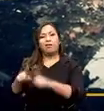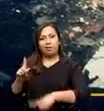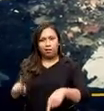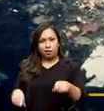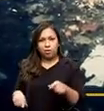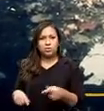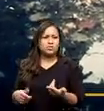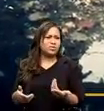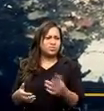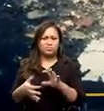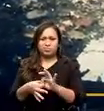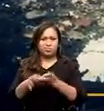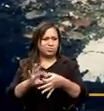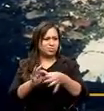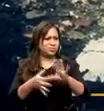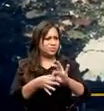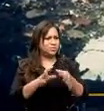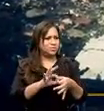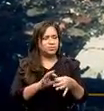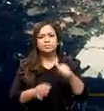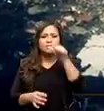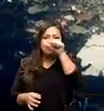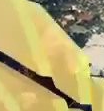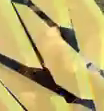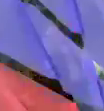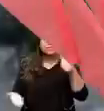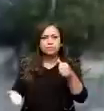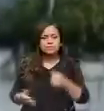de producción de drogas asociadas al microtráfico.